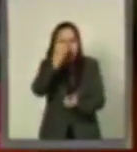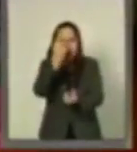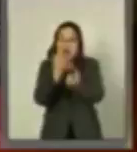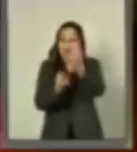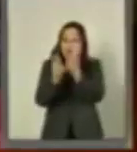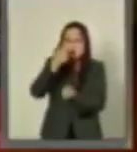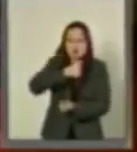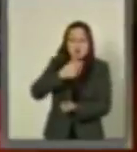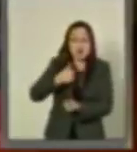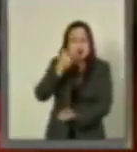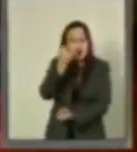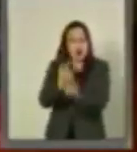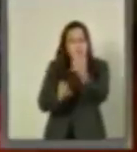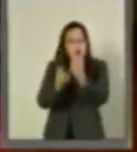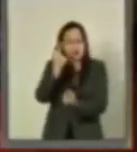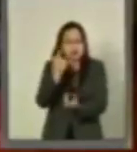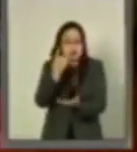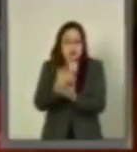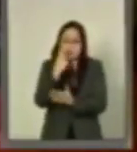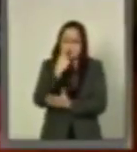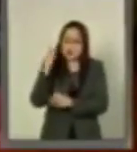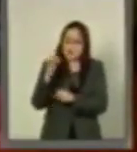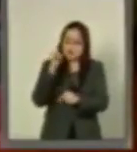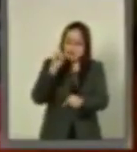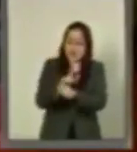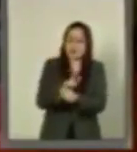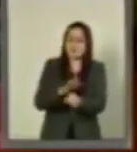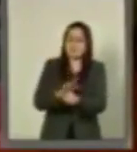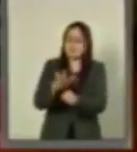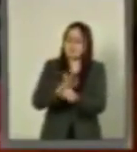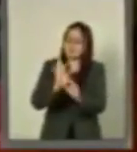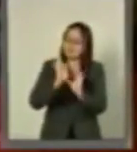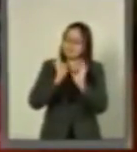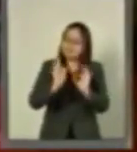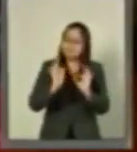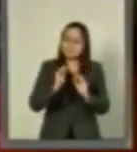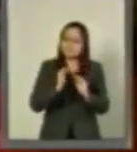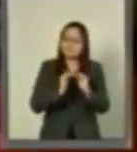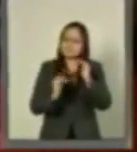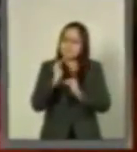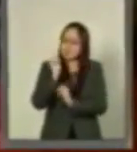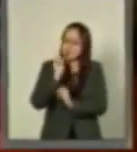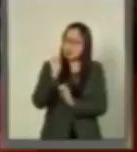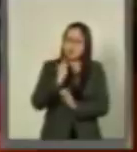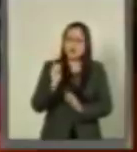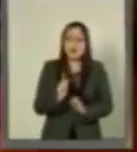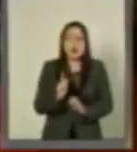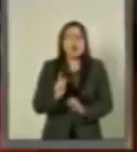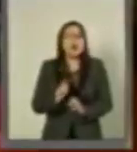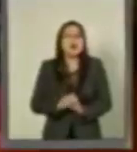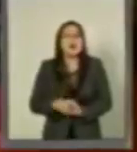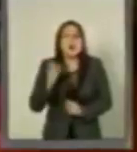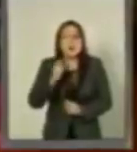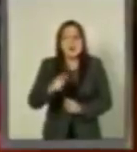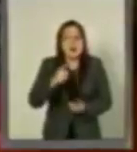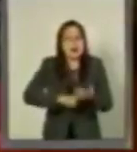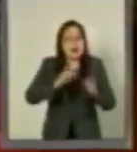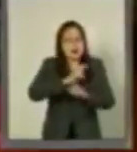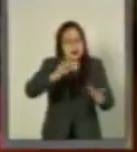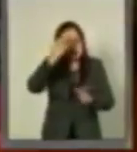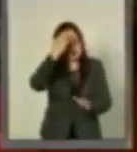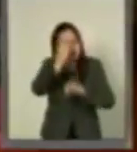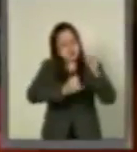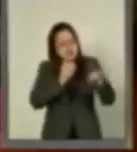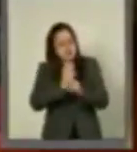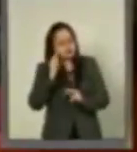algunos miembros? Tenemos una Policía Federal de élite, profesionalizada, y que es reconocida a nivel